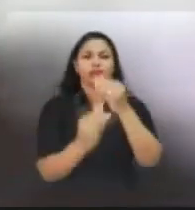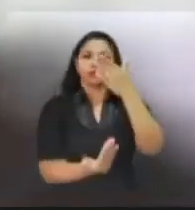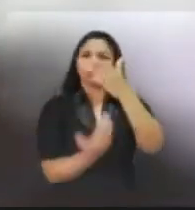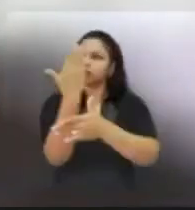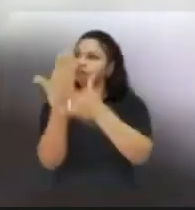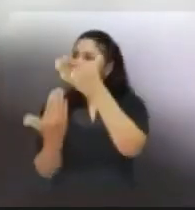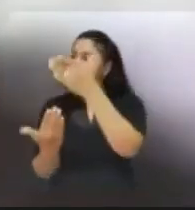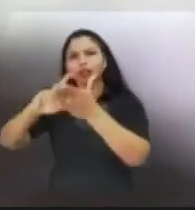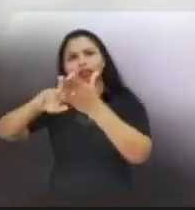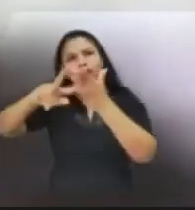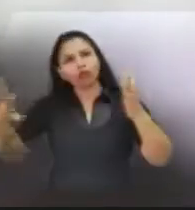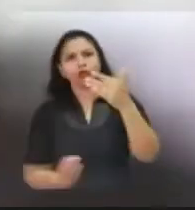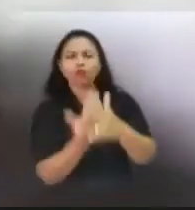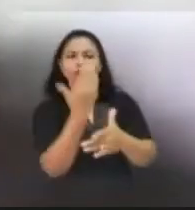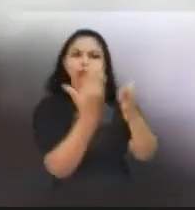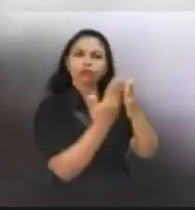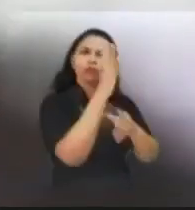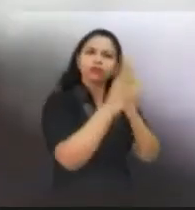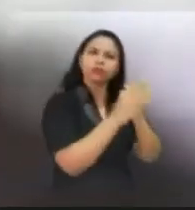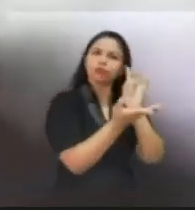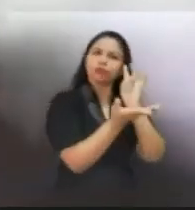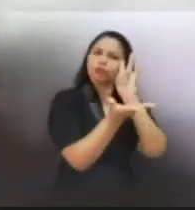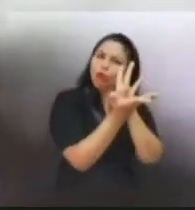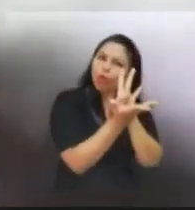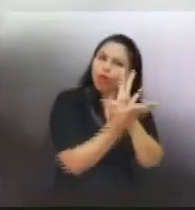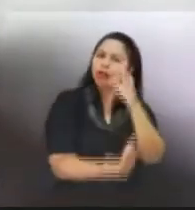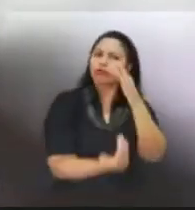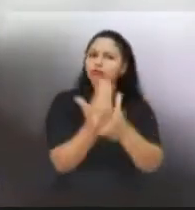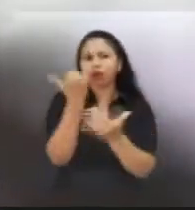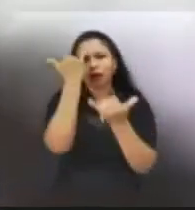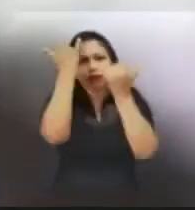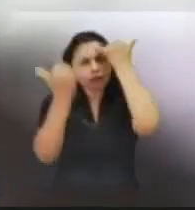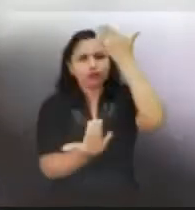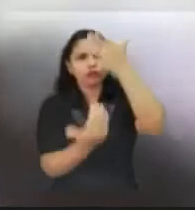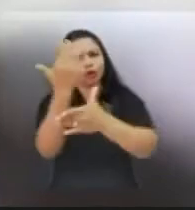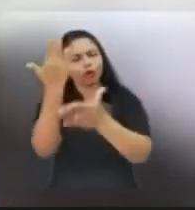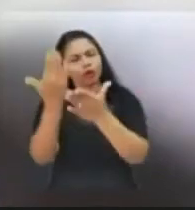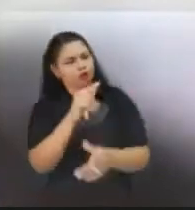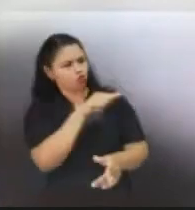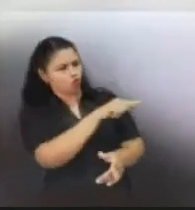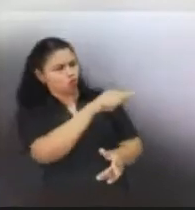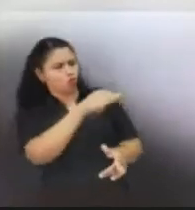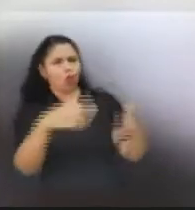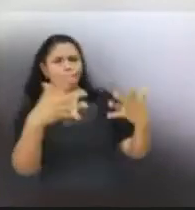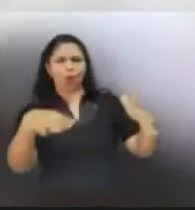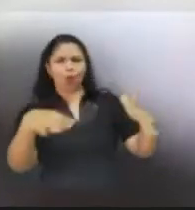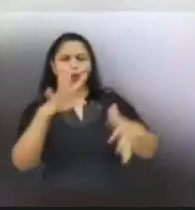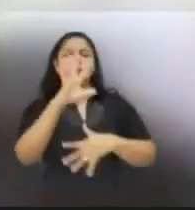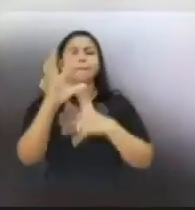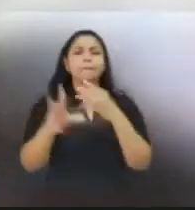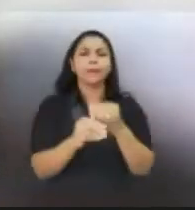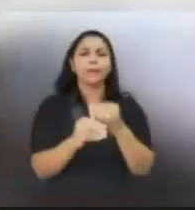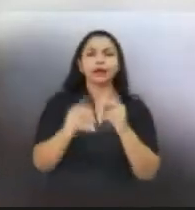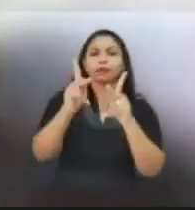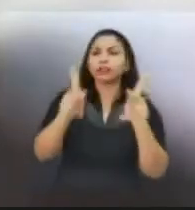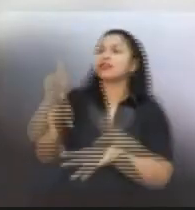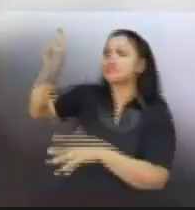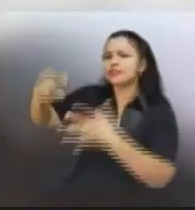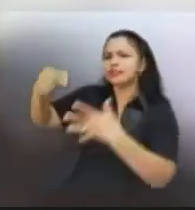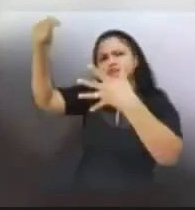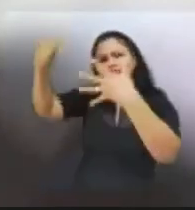alternativas, modelos de gestión del espectro alternativos, incluso demandas que son particulares. Y una de ellas es la